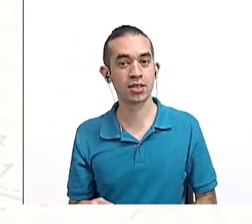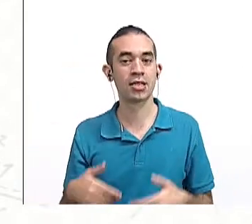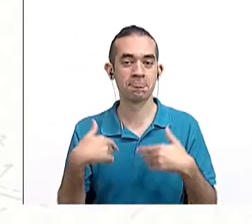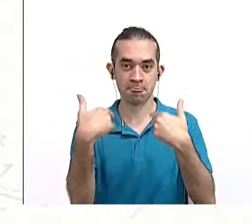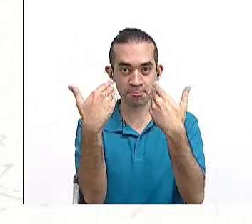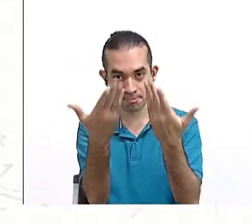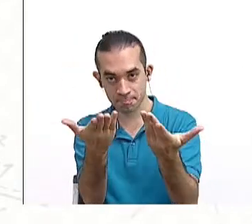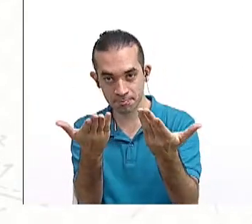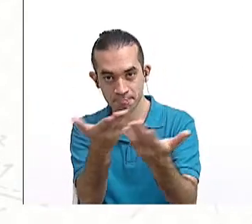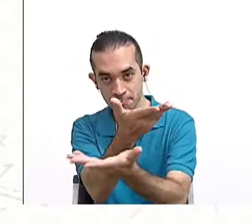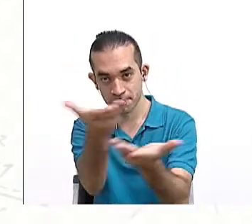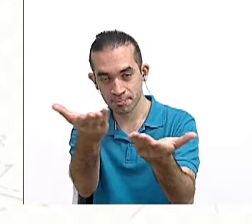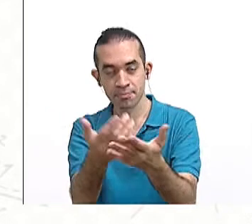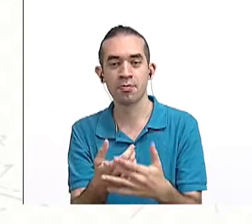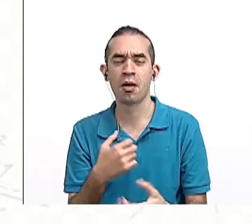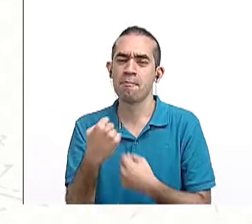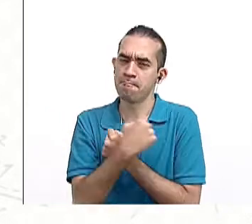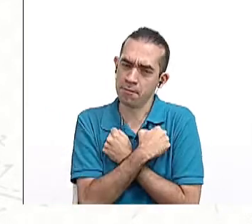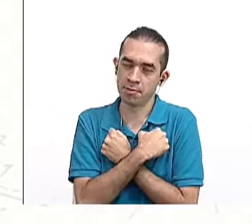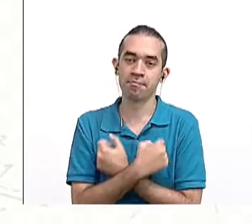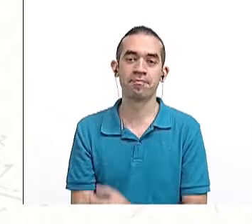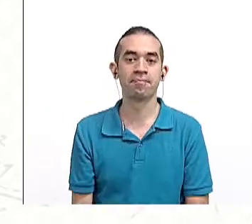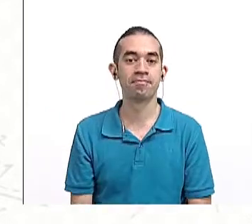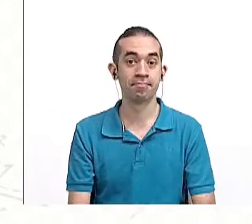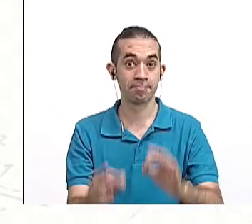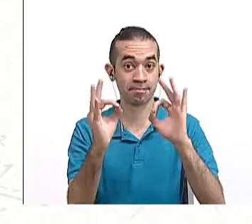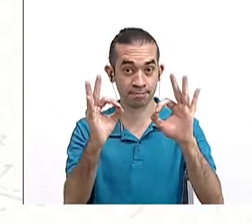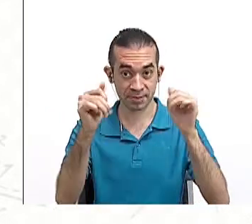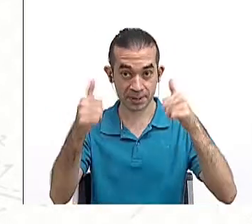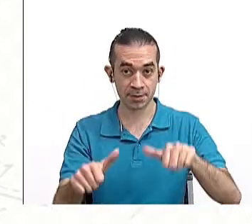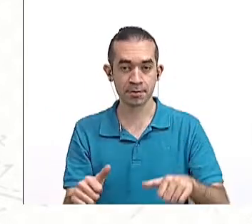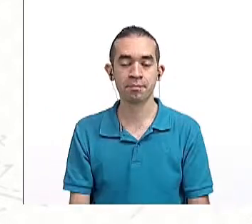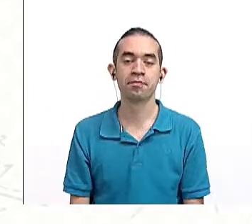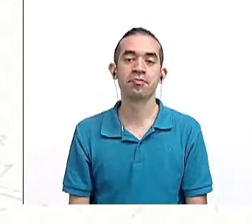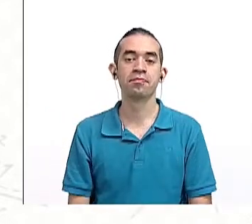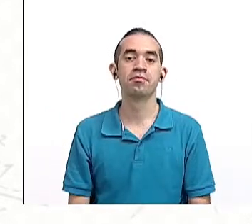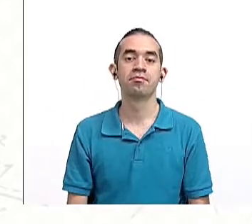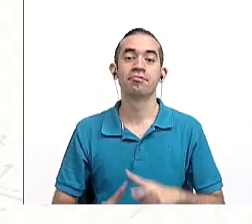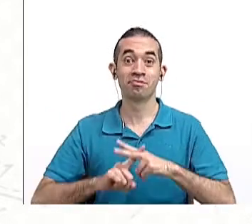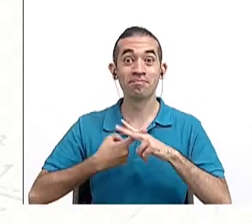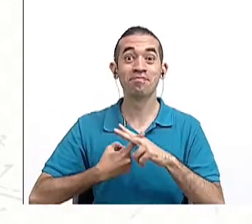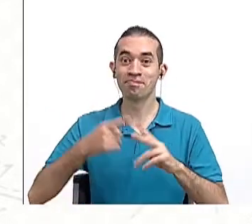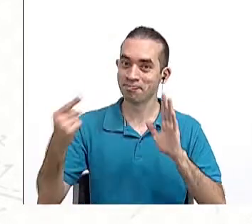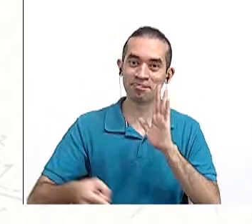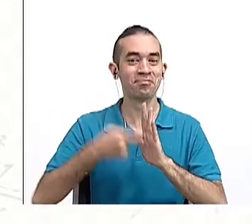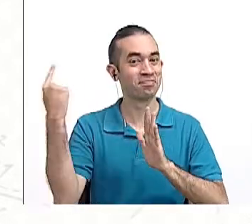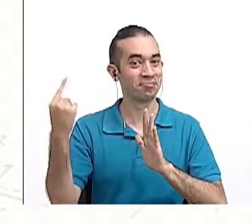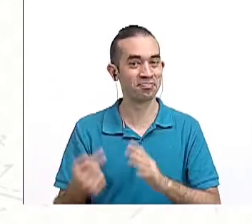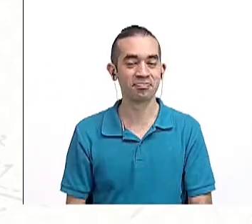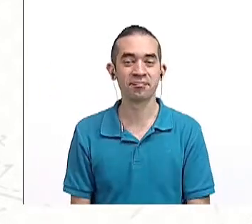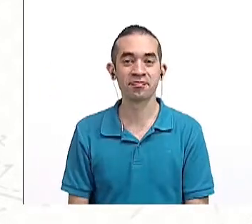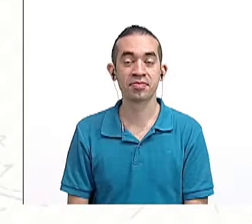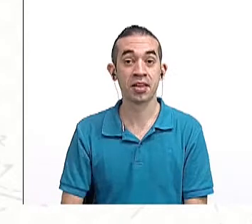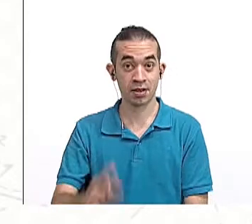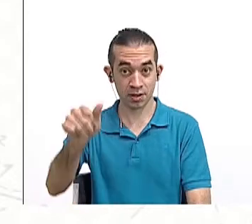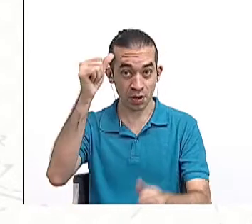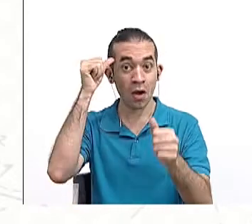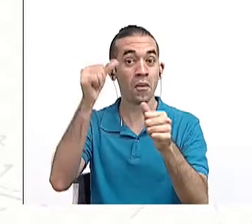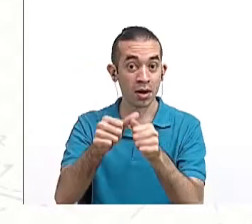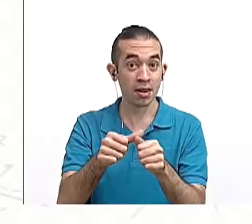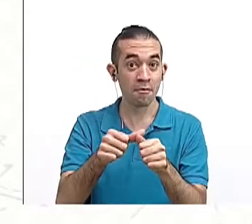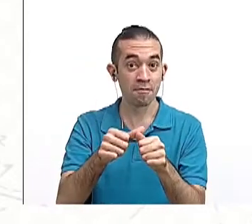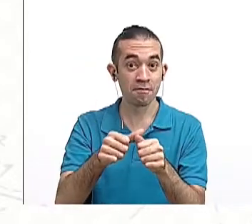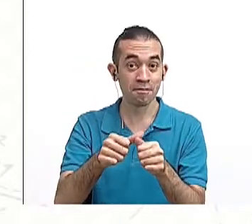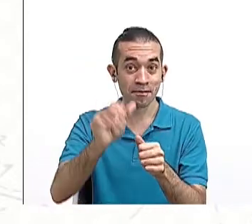con ustedes y para ustedes con mucho amor de acuerdo pero bueno ahora sí iniciemos si ustedes lo recuerdan lo que